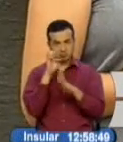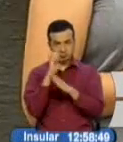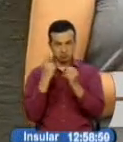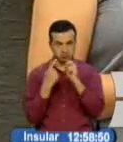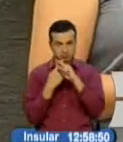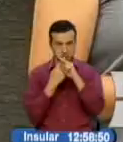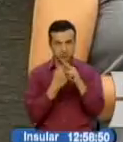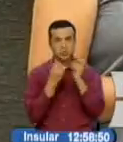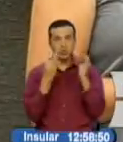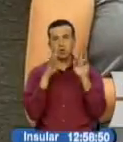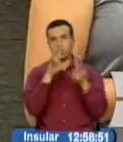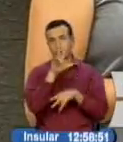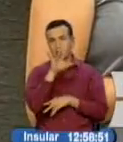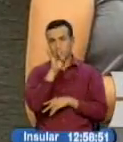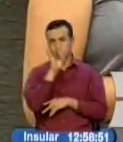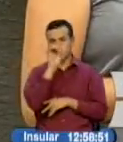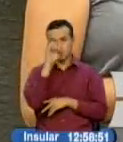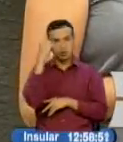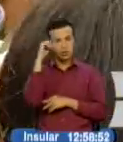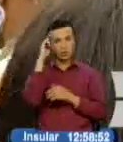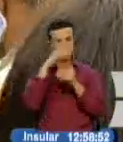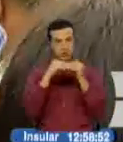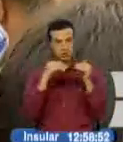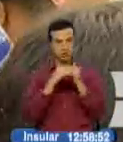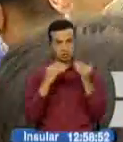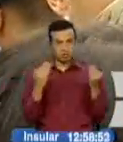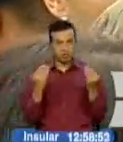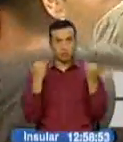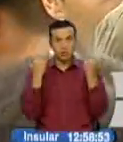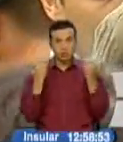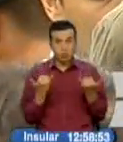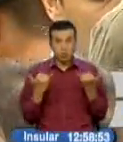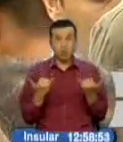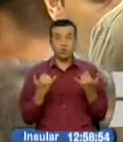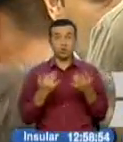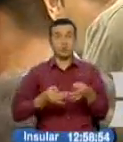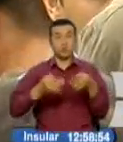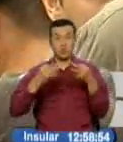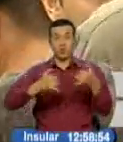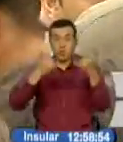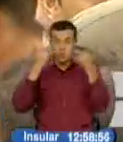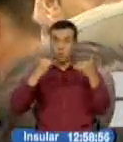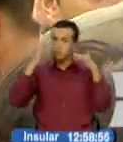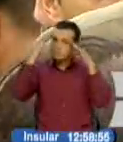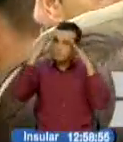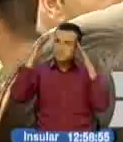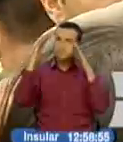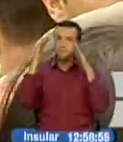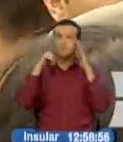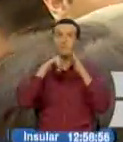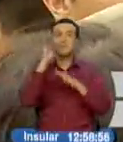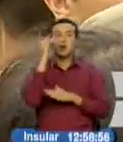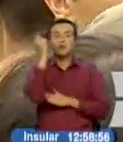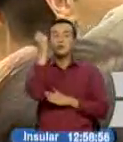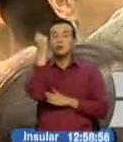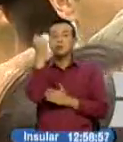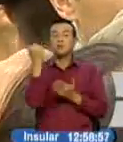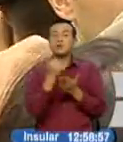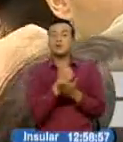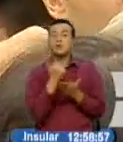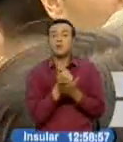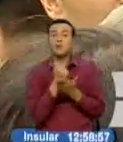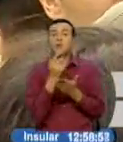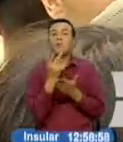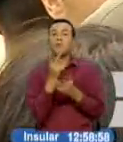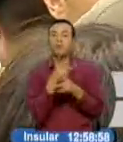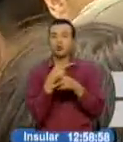un monto que supera los $80 millones. Este es el momento de orientar la mayor cantidad de recursos hacia